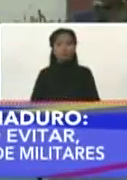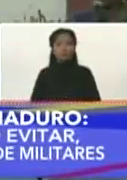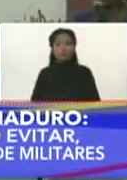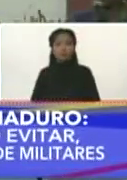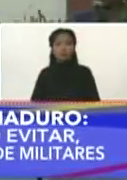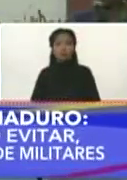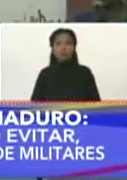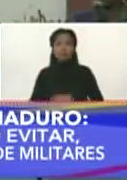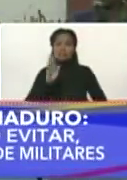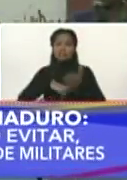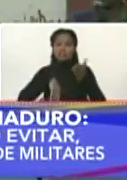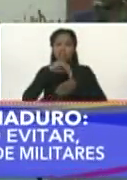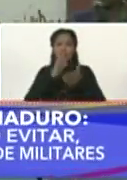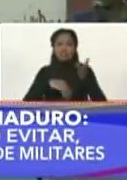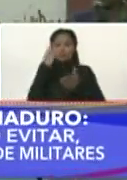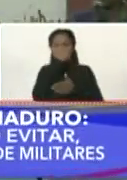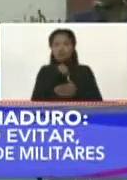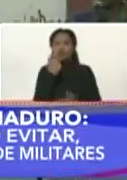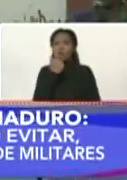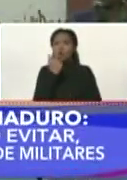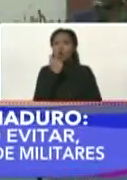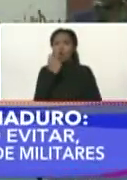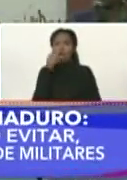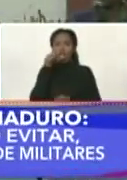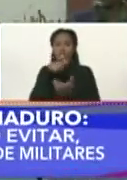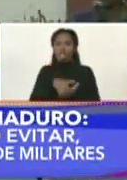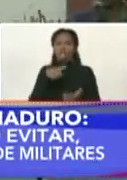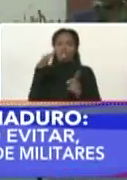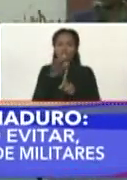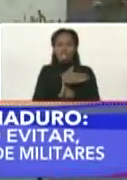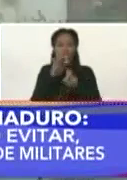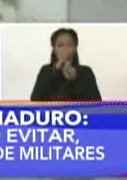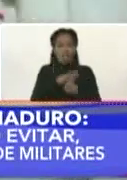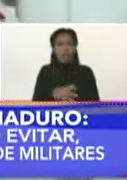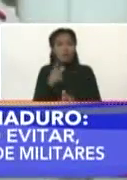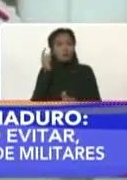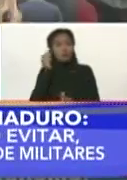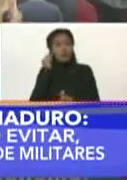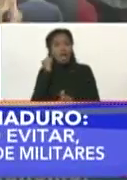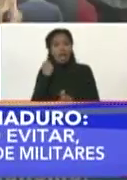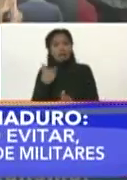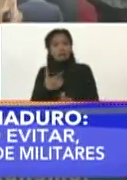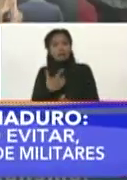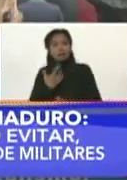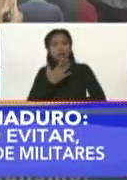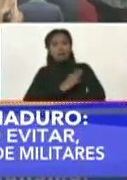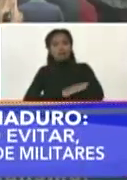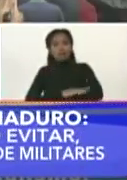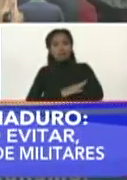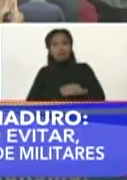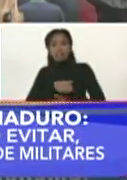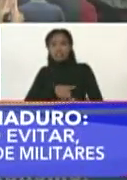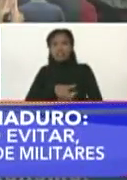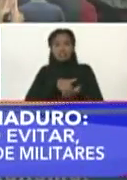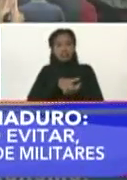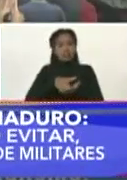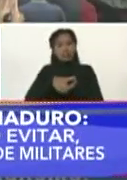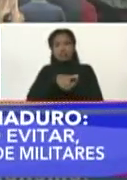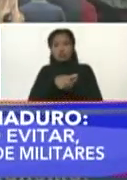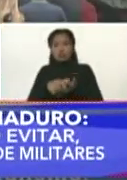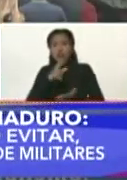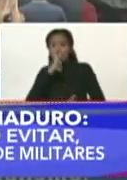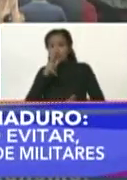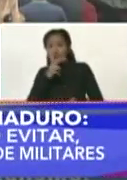Le pintaron la cara de rojo y la humillaron, y la dignidad de esa mujer, la arrastraron,